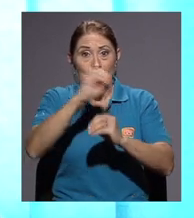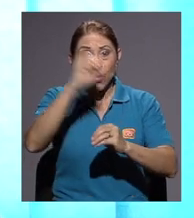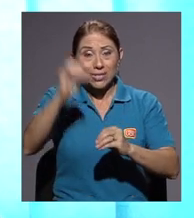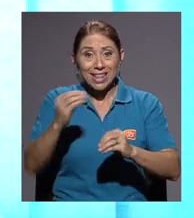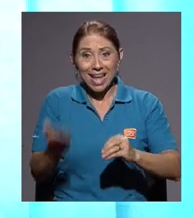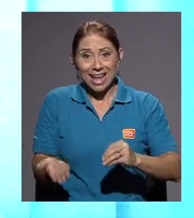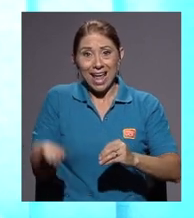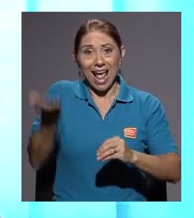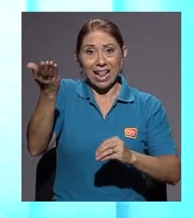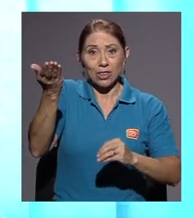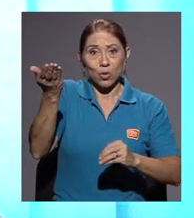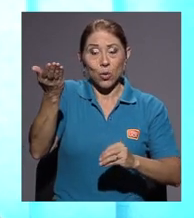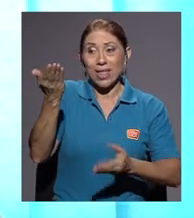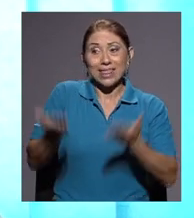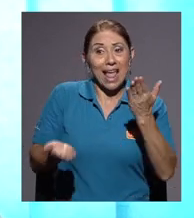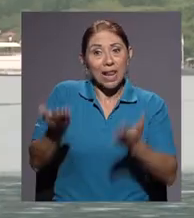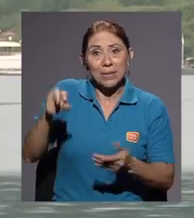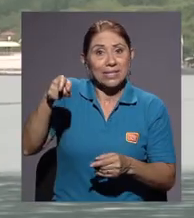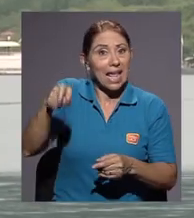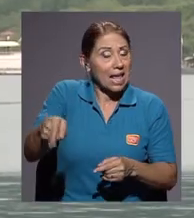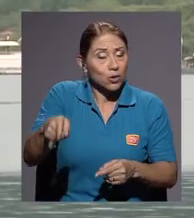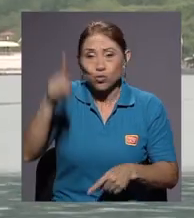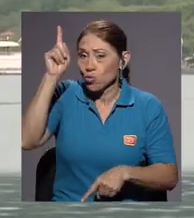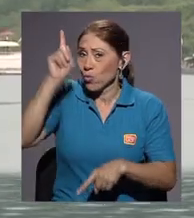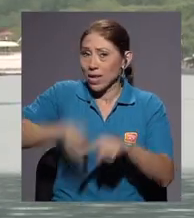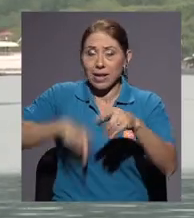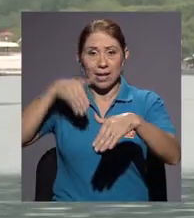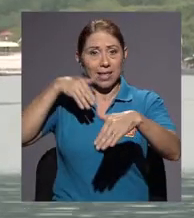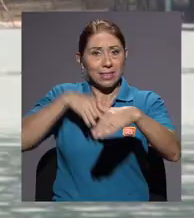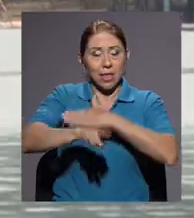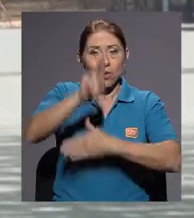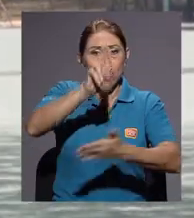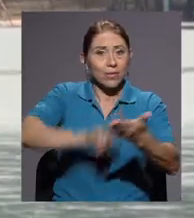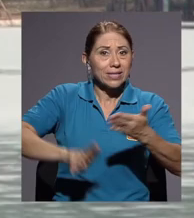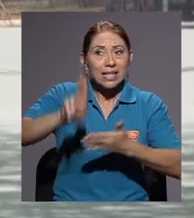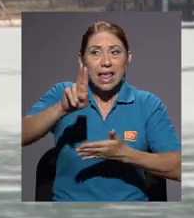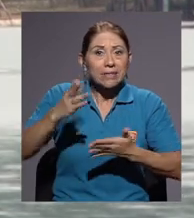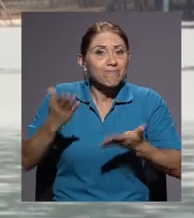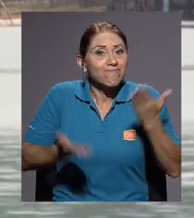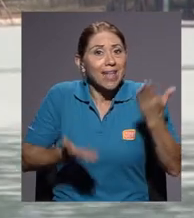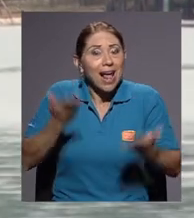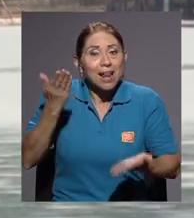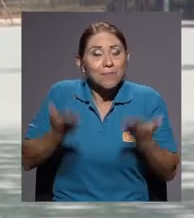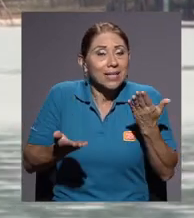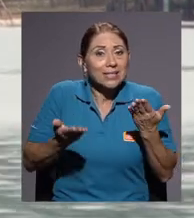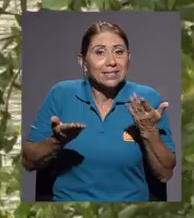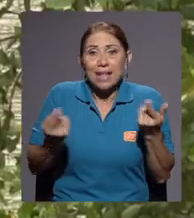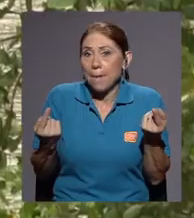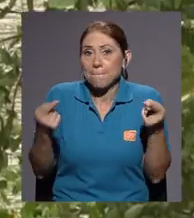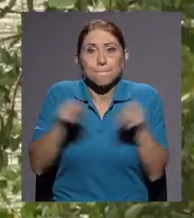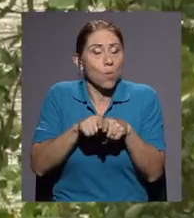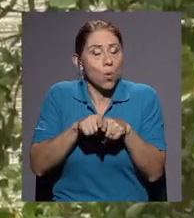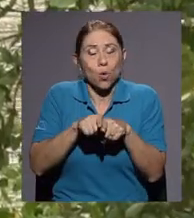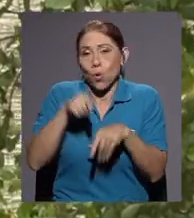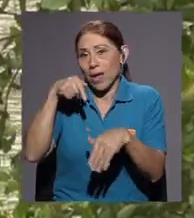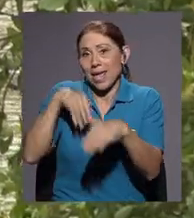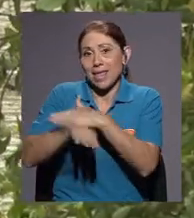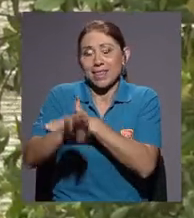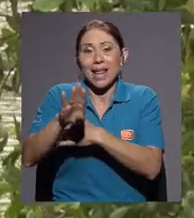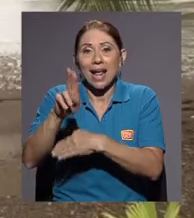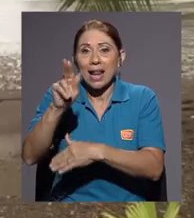no hubieran tenido acceso a la educación superior pública y posiblemente tampoco a la privada si no existiera el